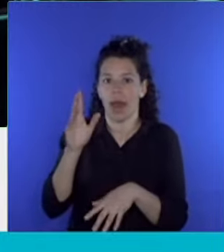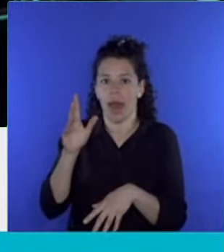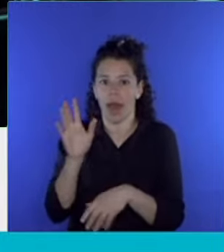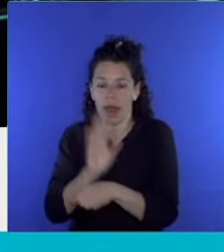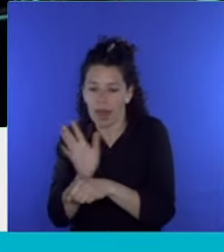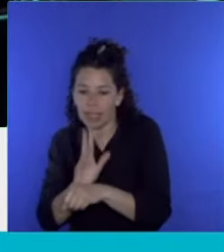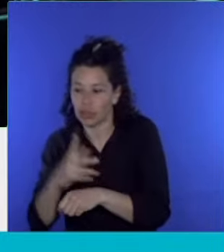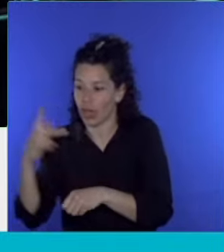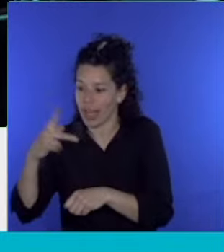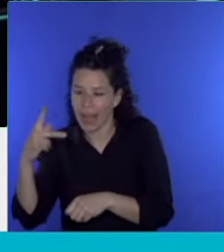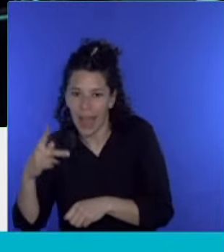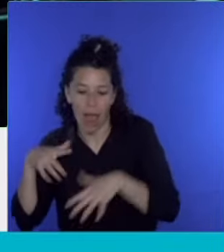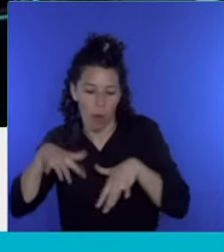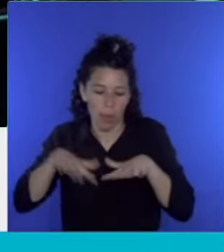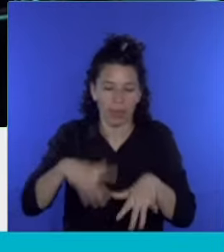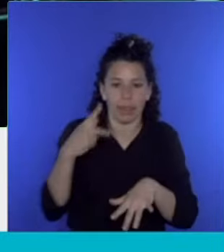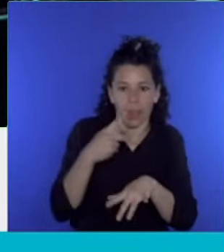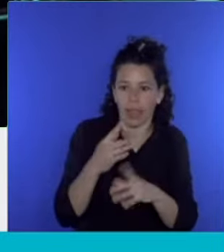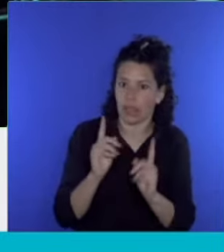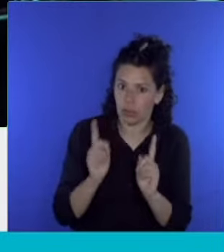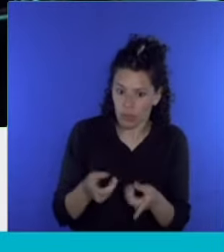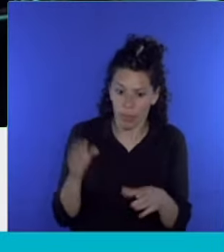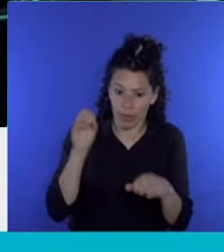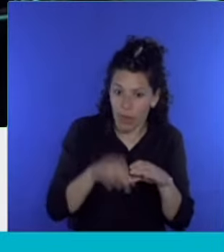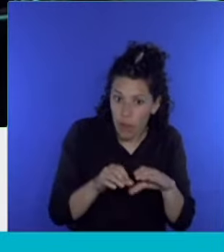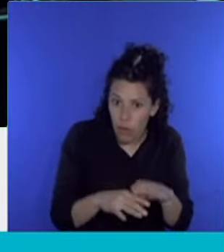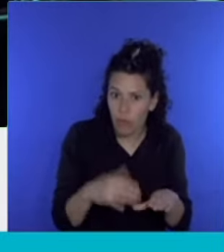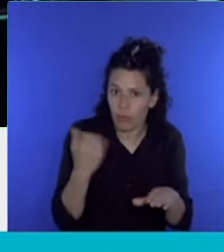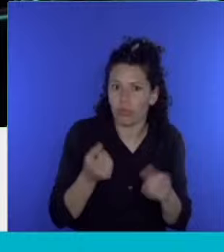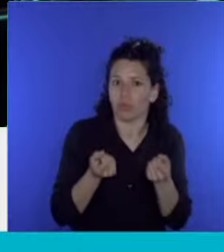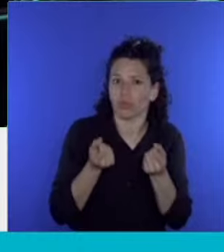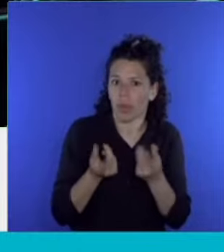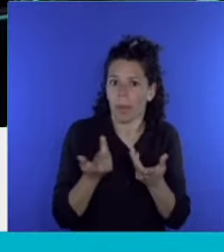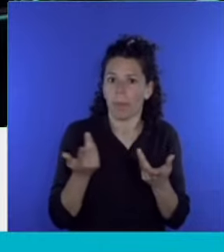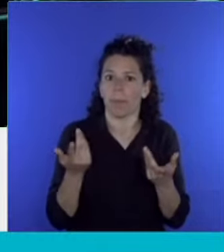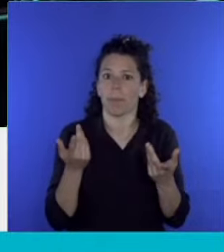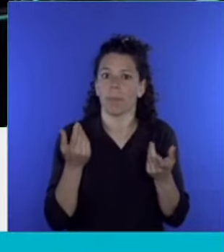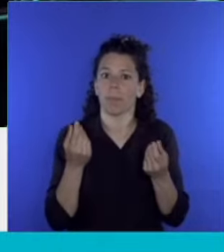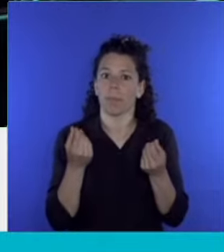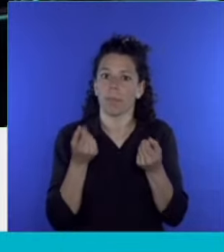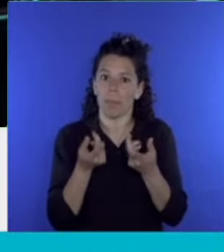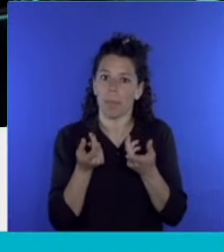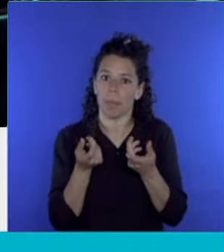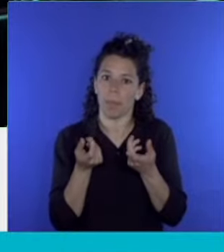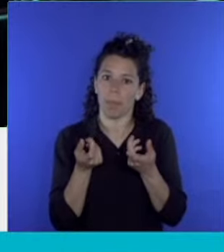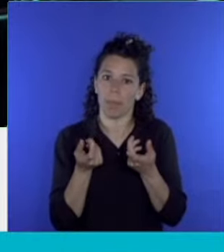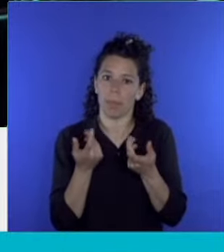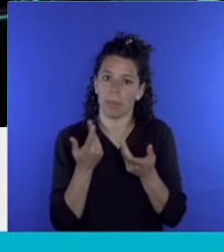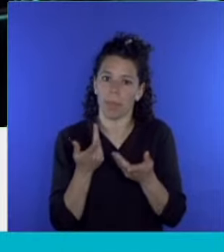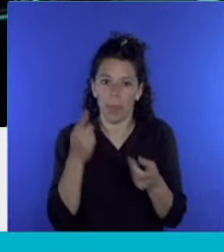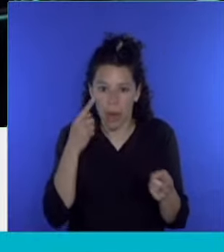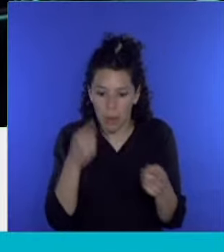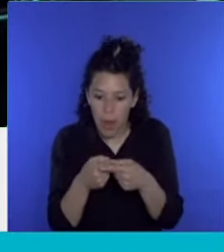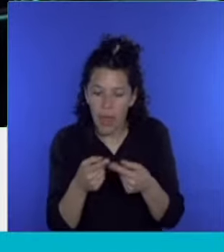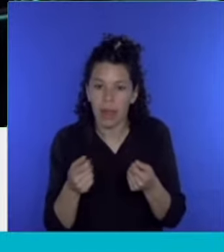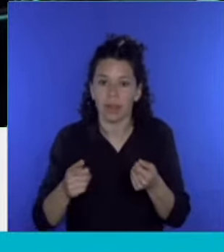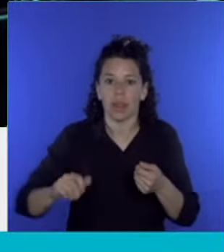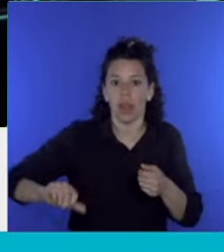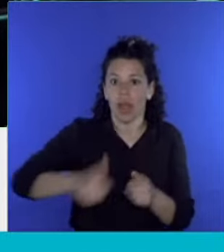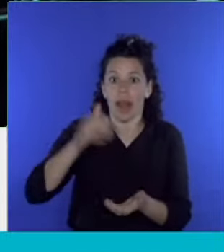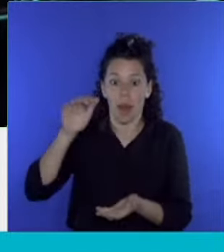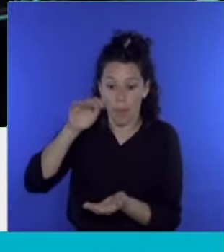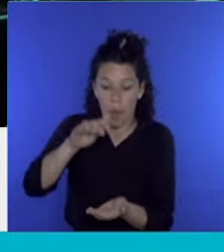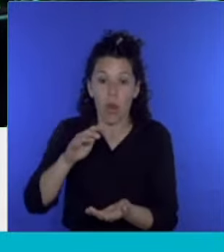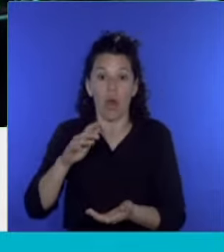k este fondo También sirve como servía para financiar y ganar premios